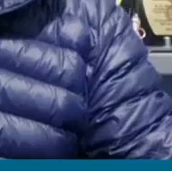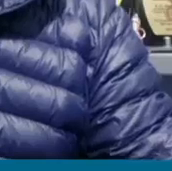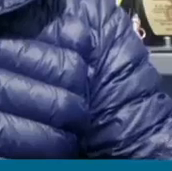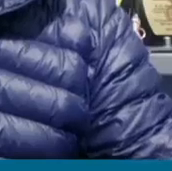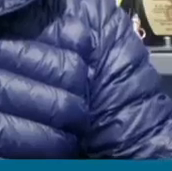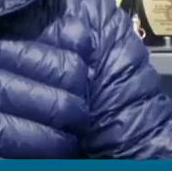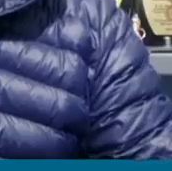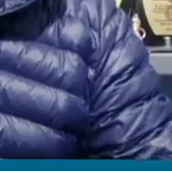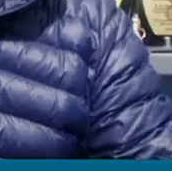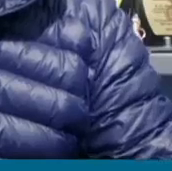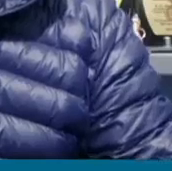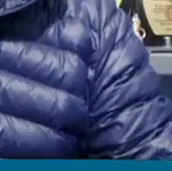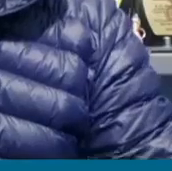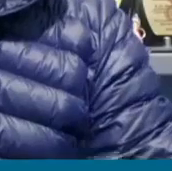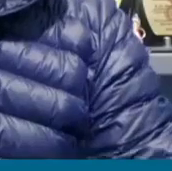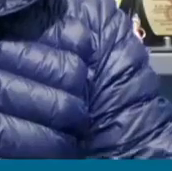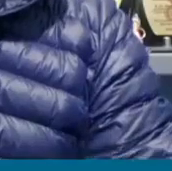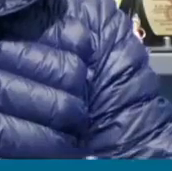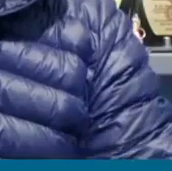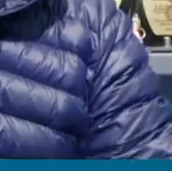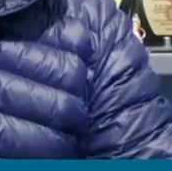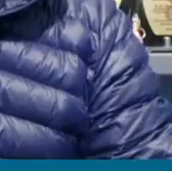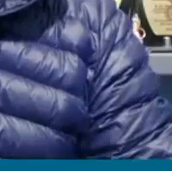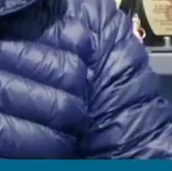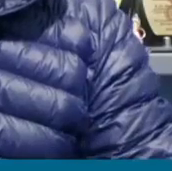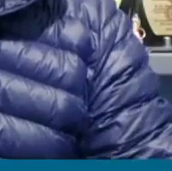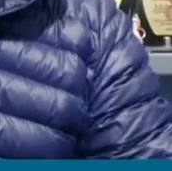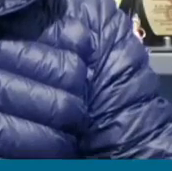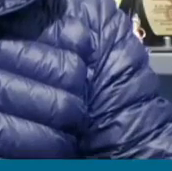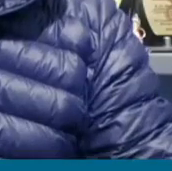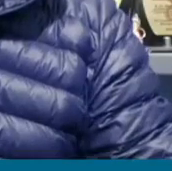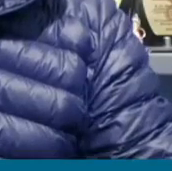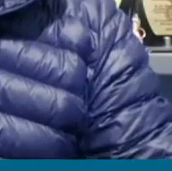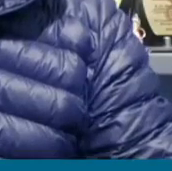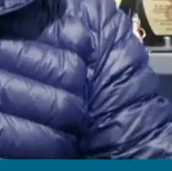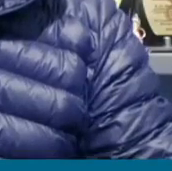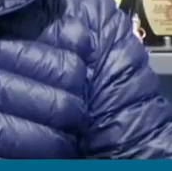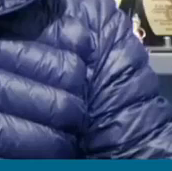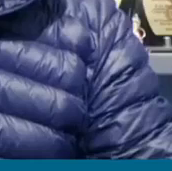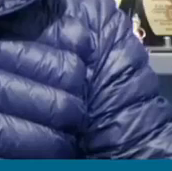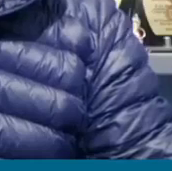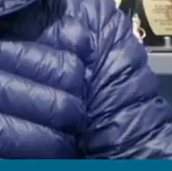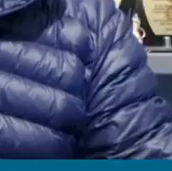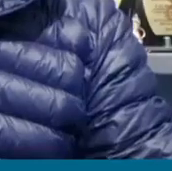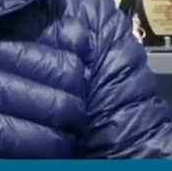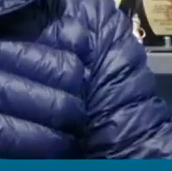que incluso se está programando el Año Internacional de los Camélidos, si no me equivoco, usted me corrige.